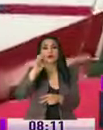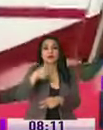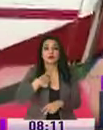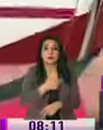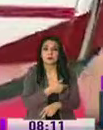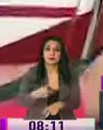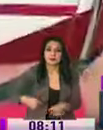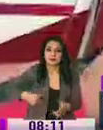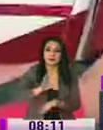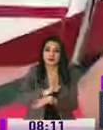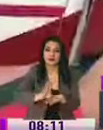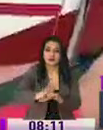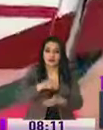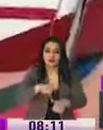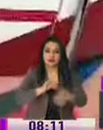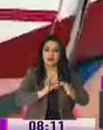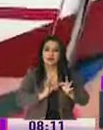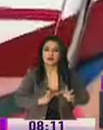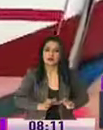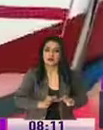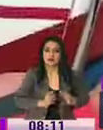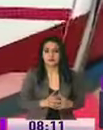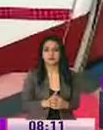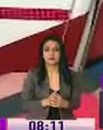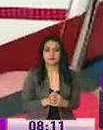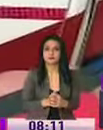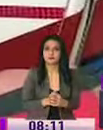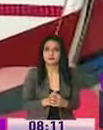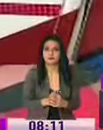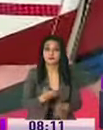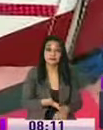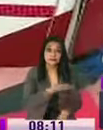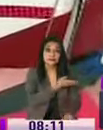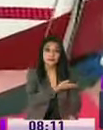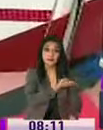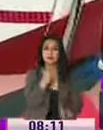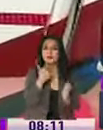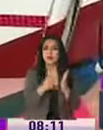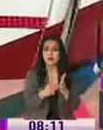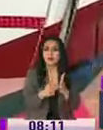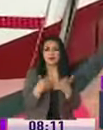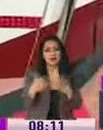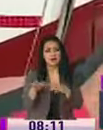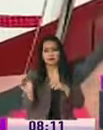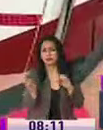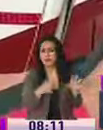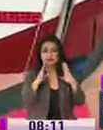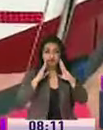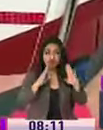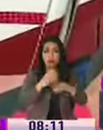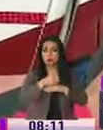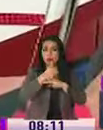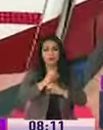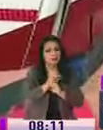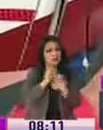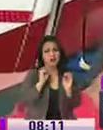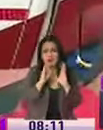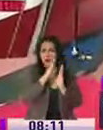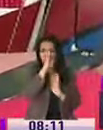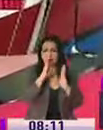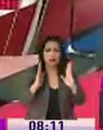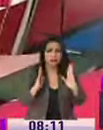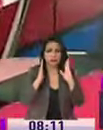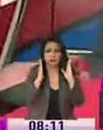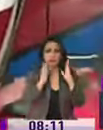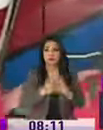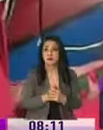Laderas de San Francisco. Nosotros antes aquí habíamos sido abandonados totalmente de las autoridades, no nos tomaban